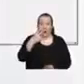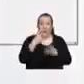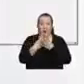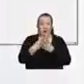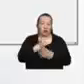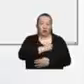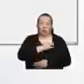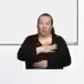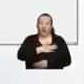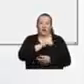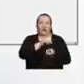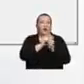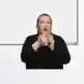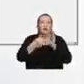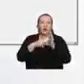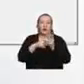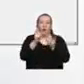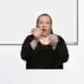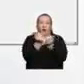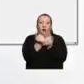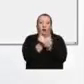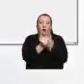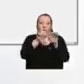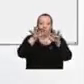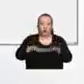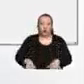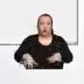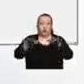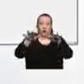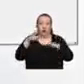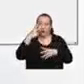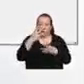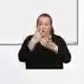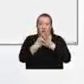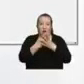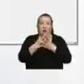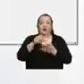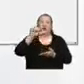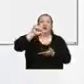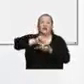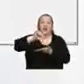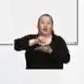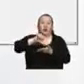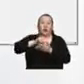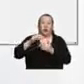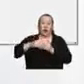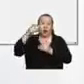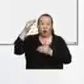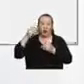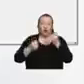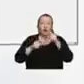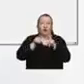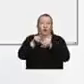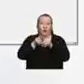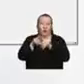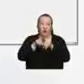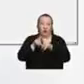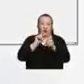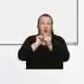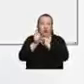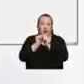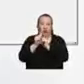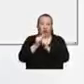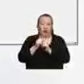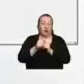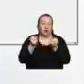en basurero y no sólo son más cárcel vayan y véanlo centro de alto rendimiento lo mismo el de durán jugabas no total semos